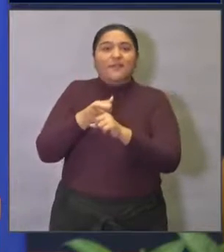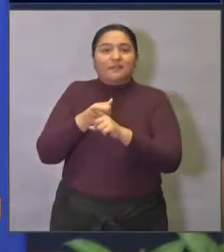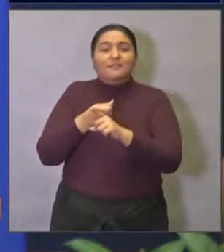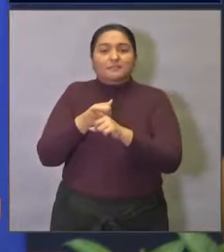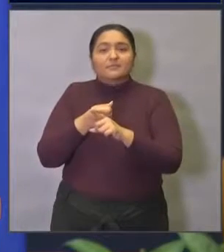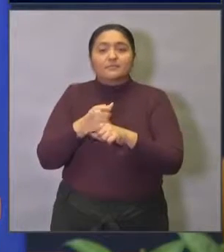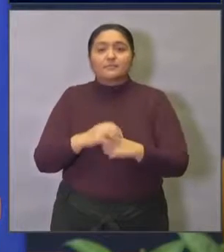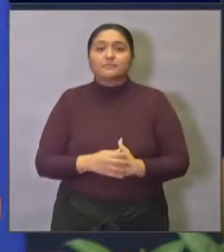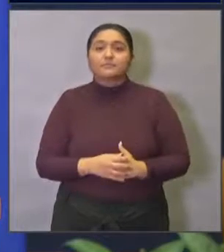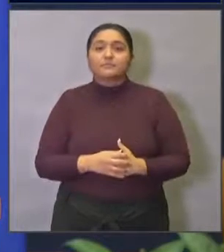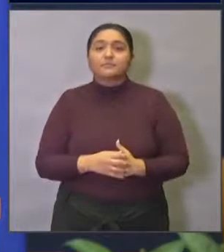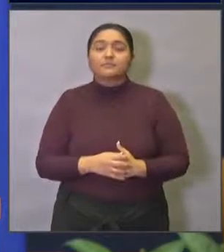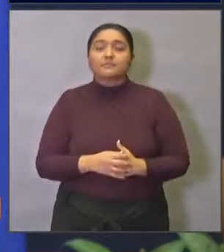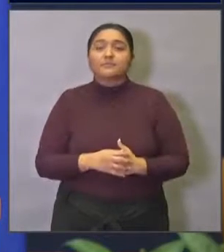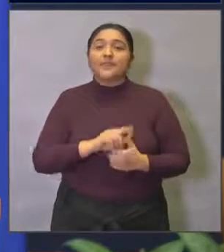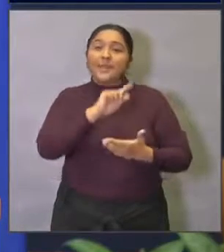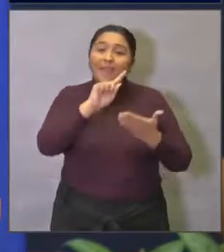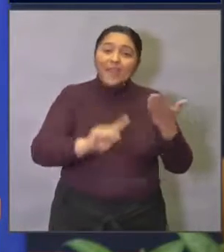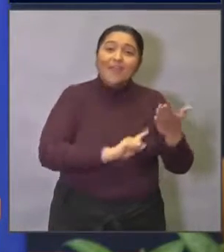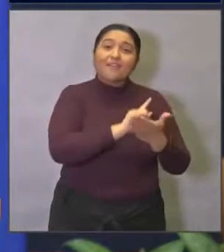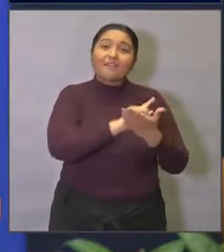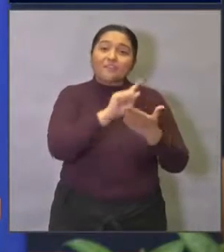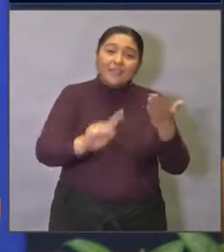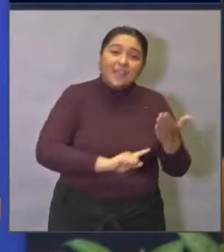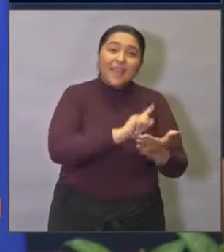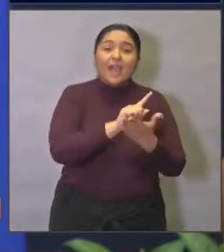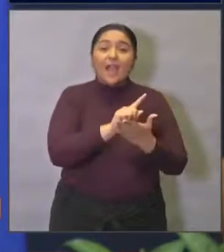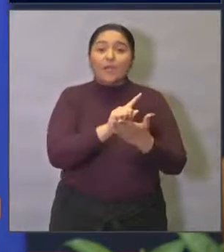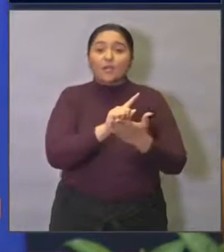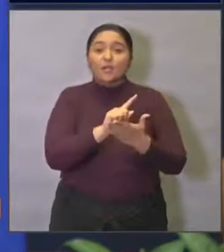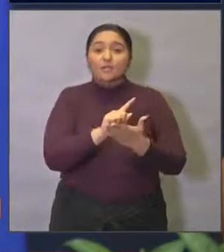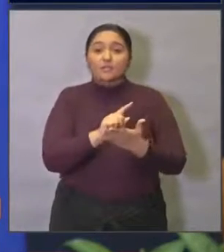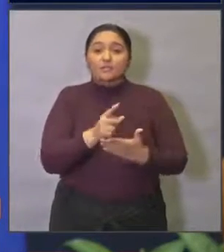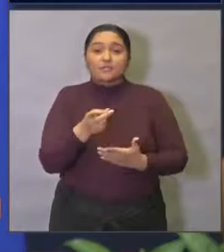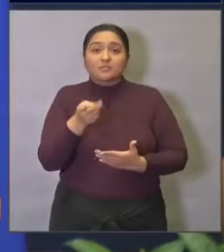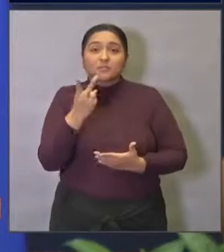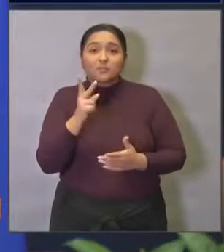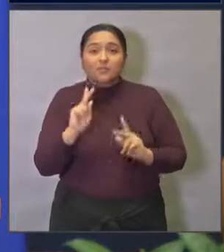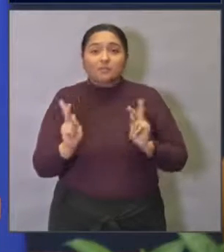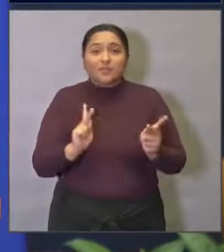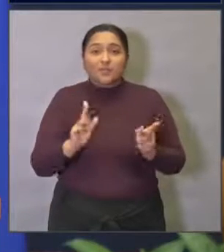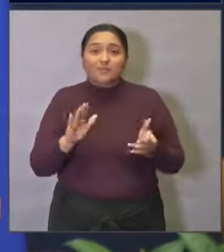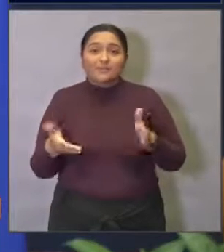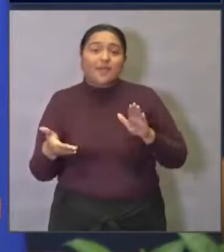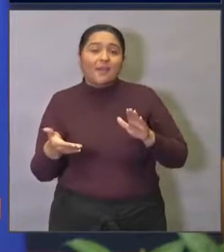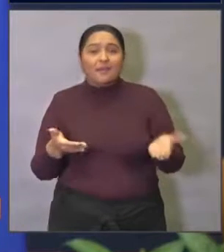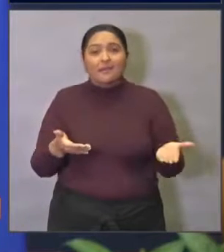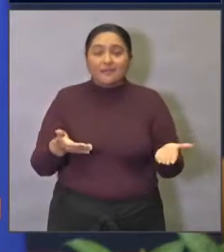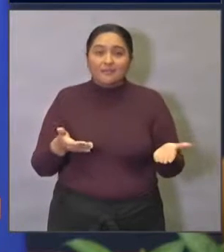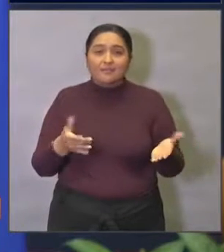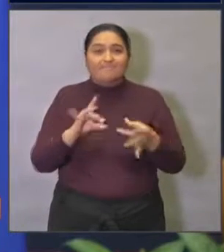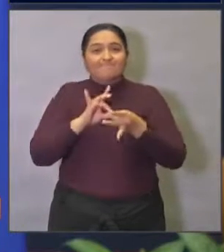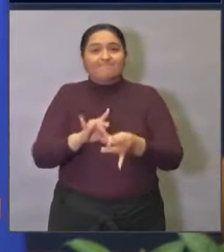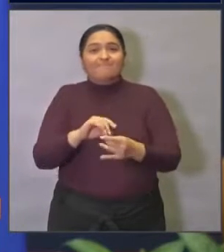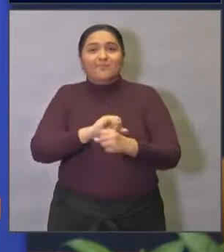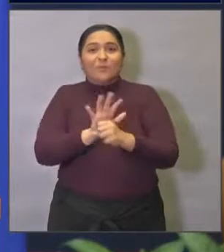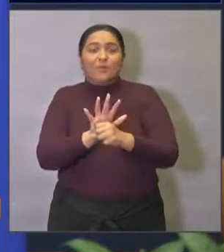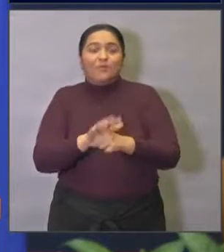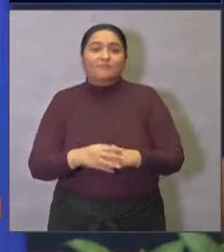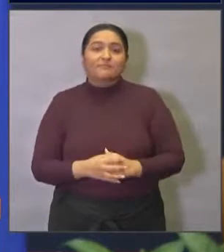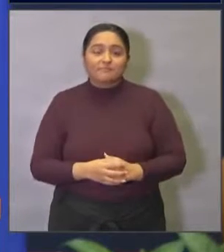Cada hora, en promedio, 2 de nuestros vecinos, familiares y amigos mueren por causas de